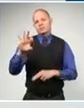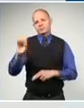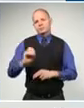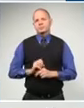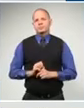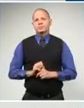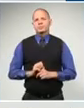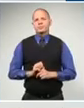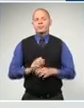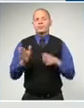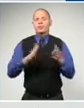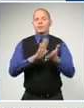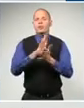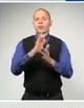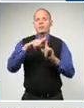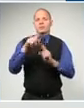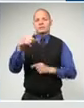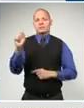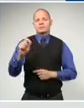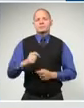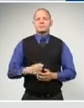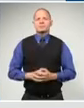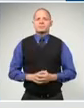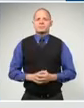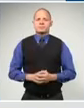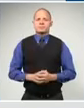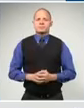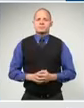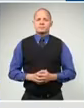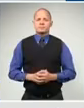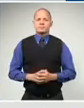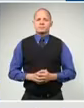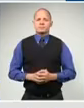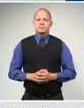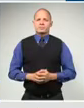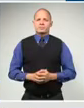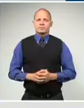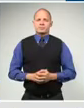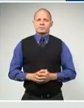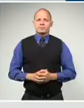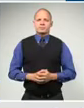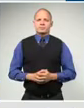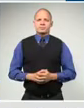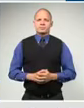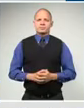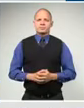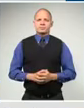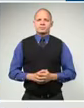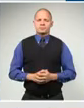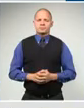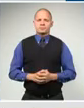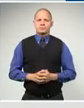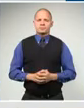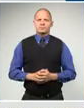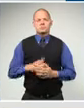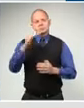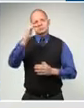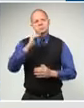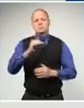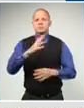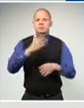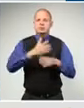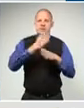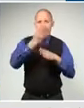Matanzas con 100 casos diagnosticados ayer, es el 9,7%. Le sigue Santiago de Cuba